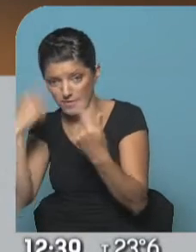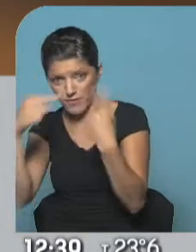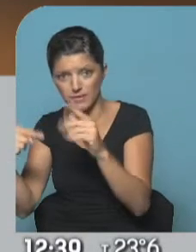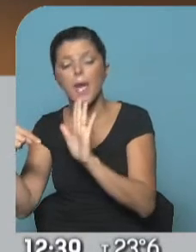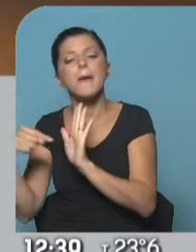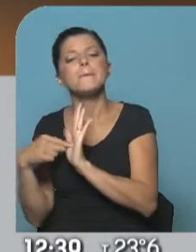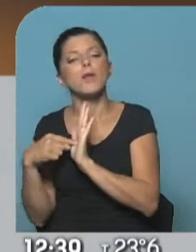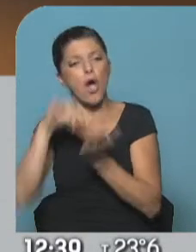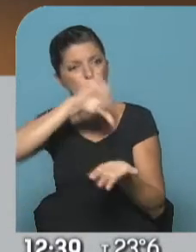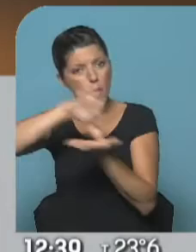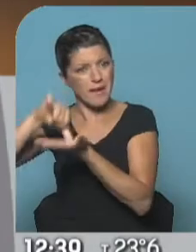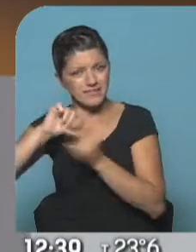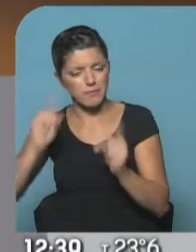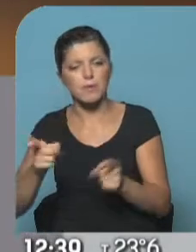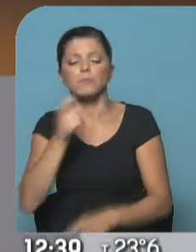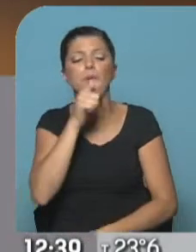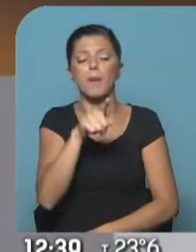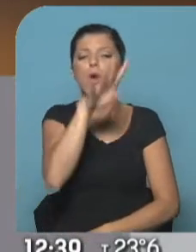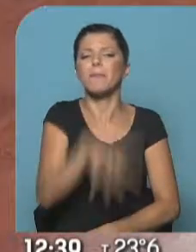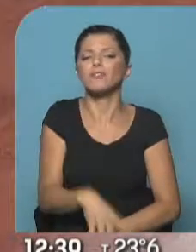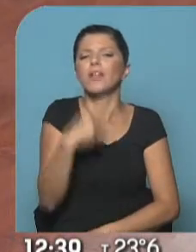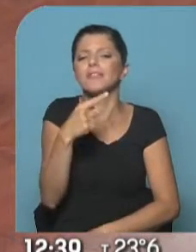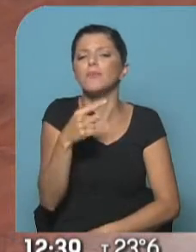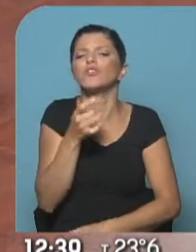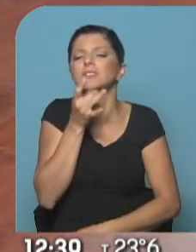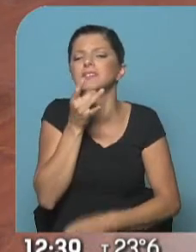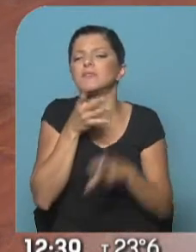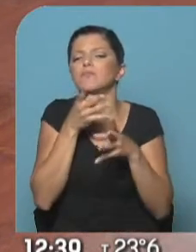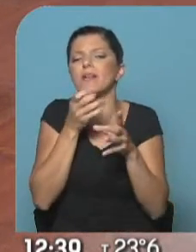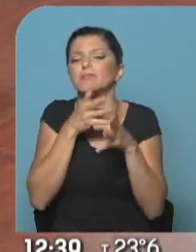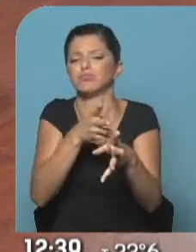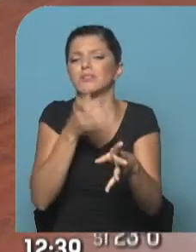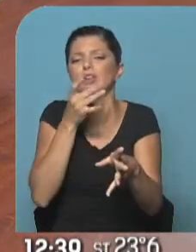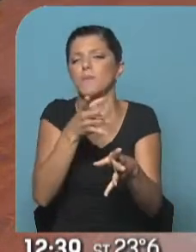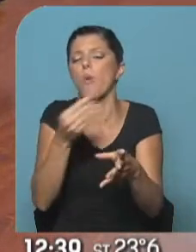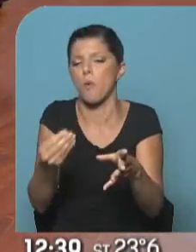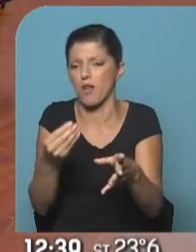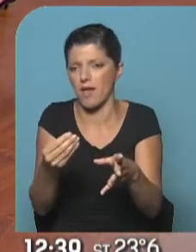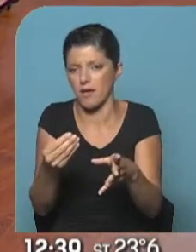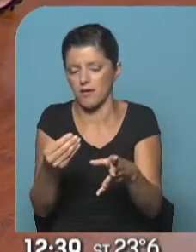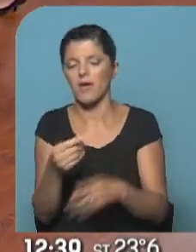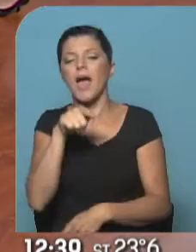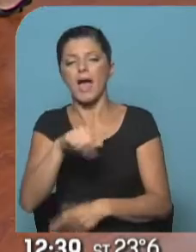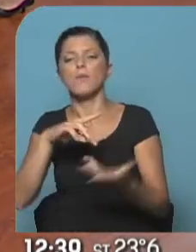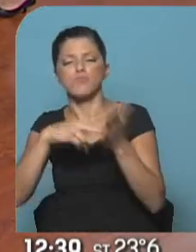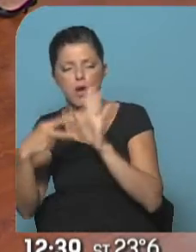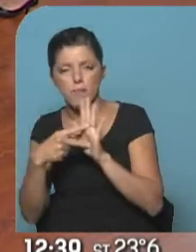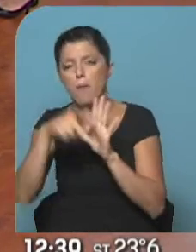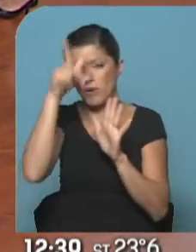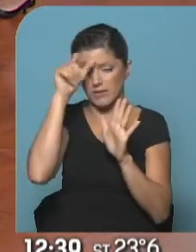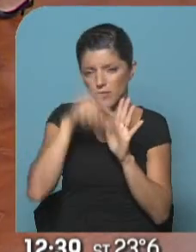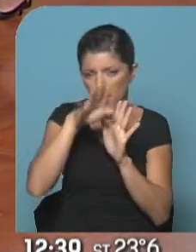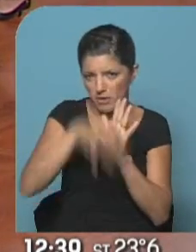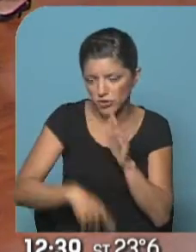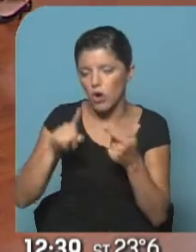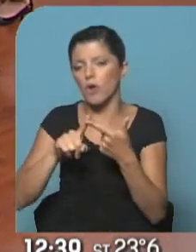en Barcelona se habló de terrorismo? Porque ahí ya venía la disputa entre los mozos de escuadra, es decir, la Policía Autonómica, la Guardia Civil y la Policía Nacional, para